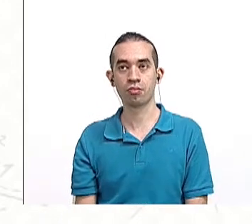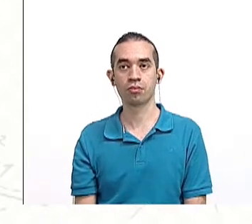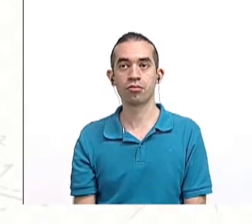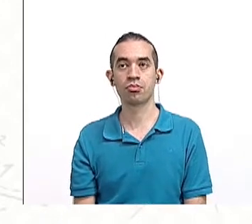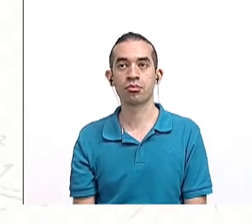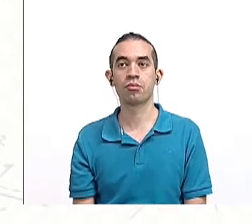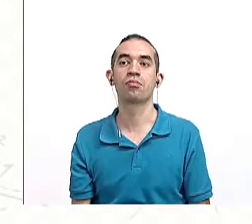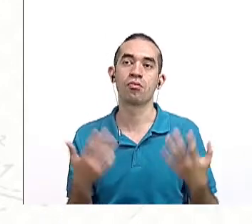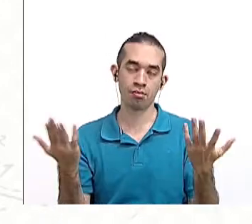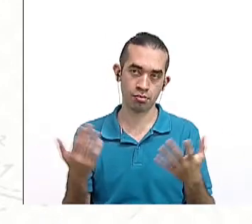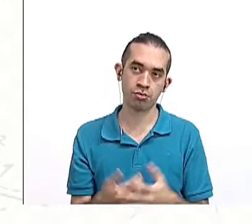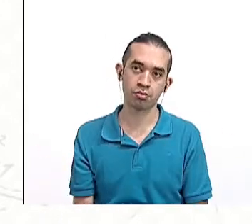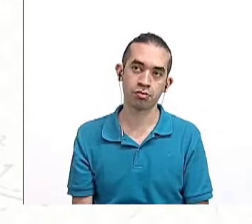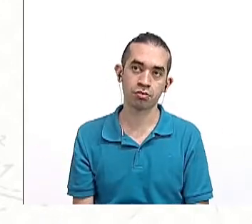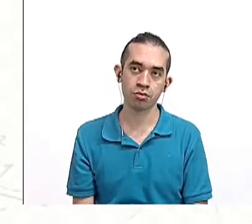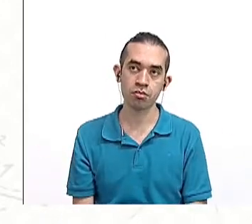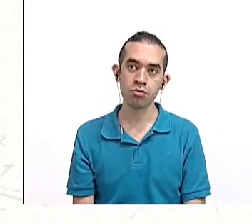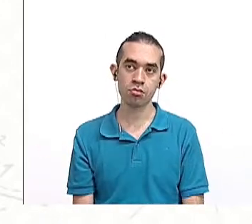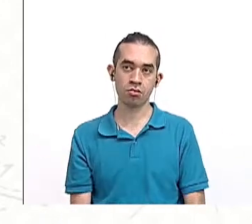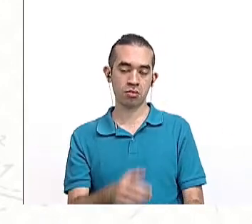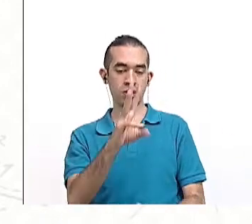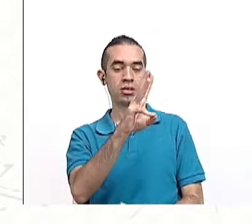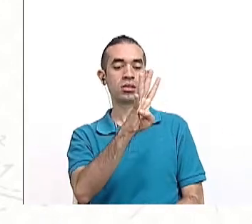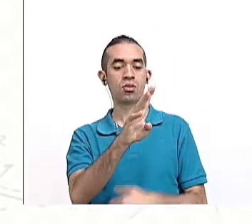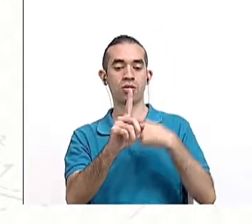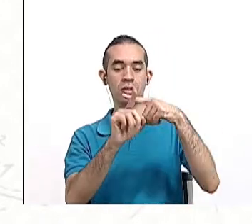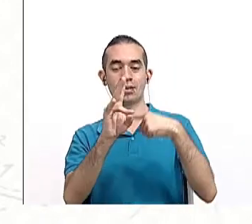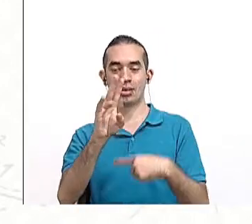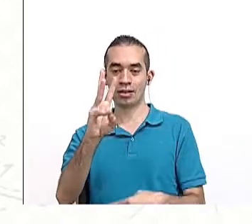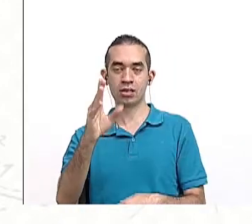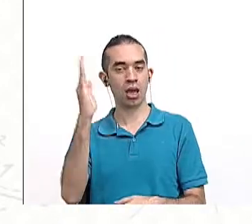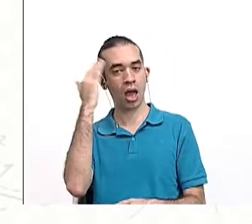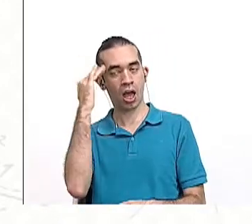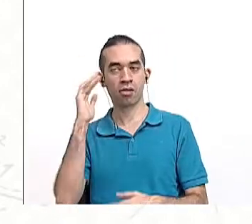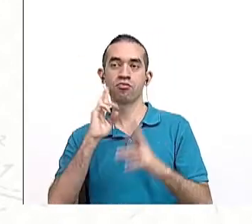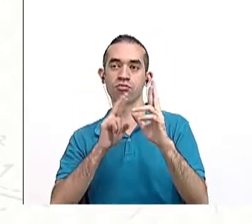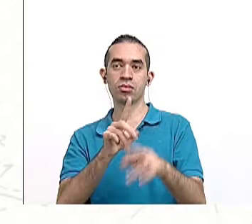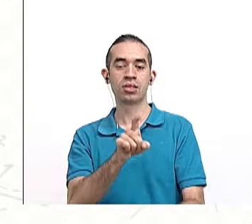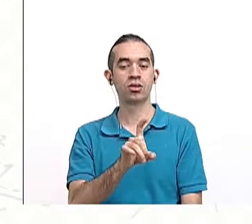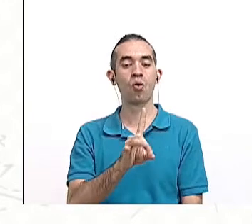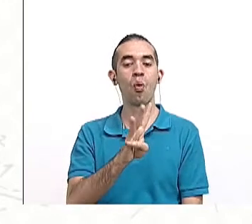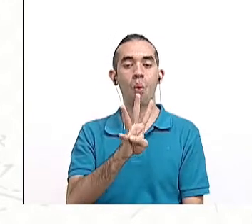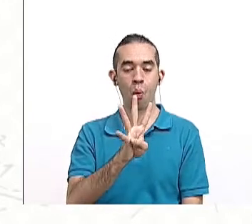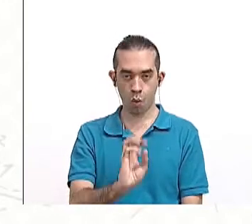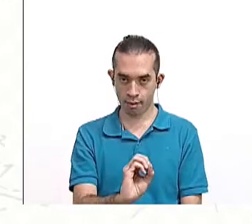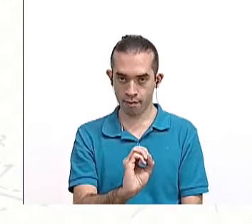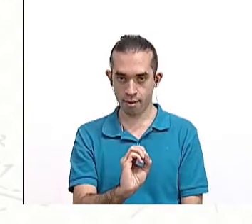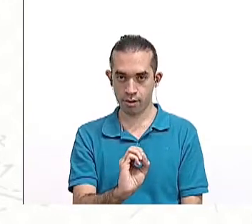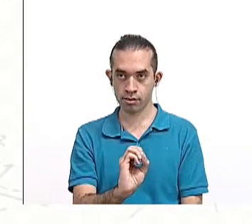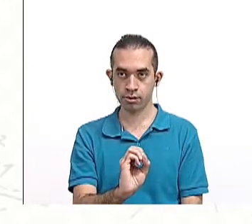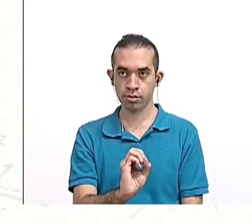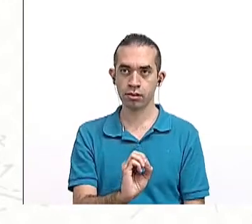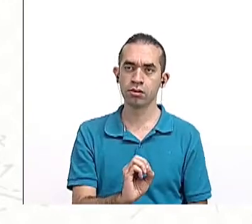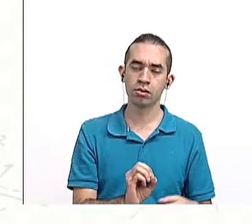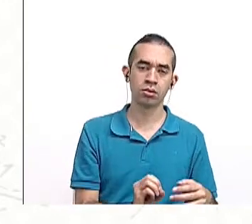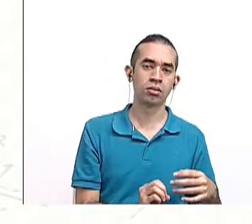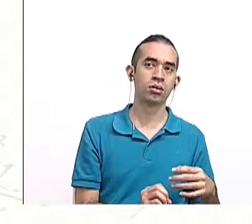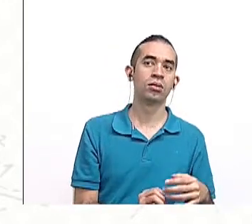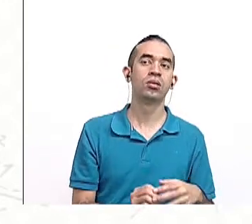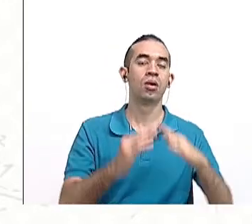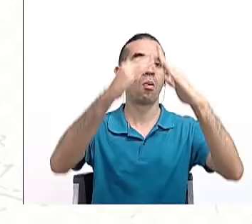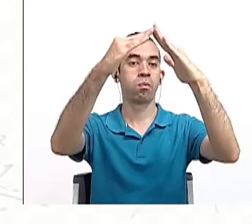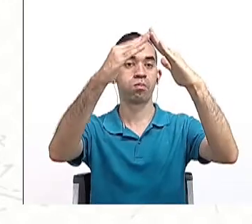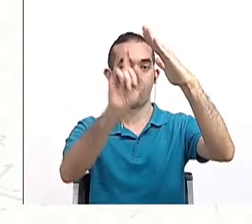sumamos lo que ya tenemos 64 76 me da 140 entonces cuánto es el valor del ángulo